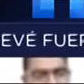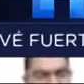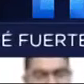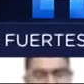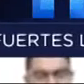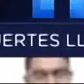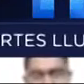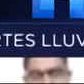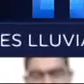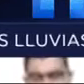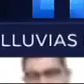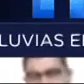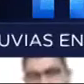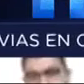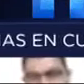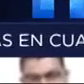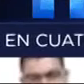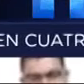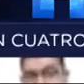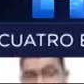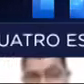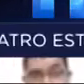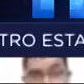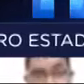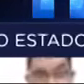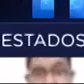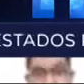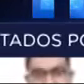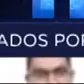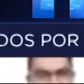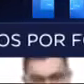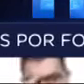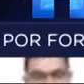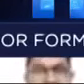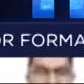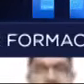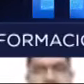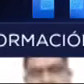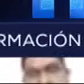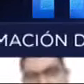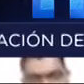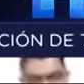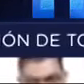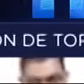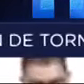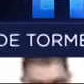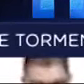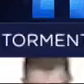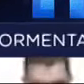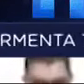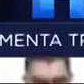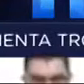autonomía y la independencia radica precisamente en eso, que nosotros no dependemos de ningún poder público, de ningún poder